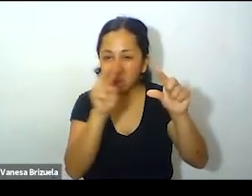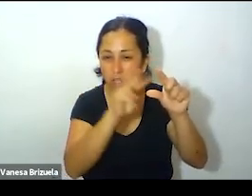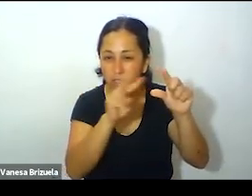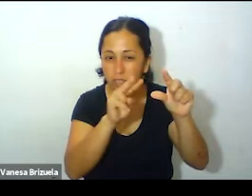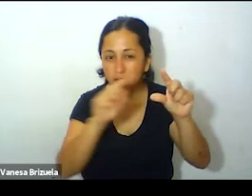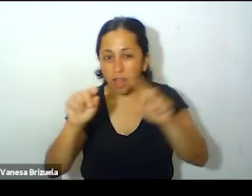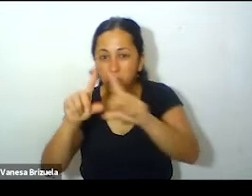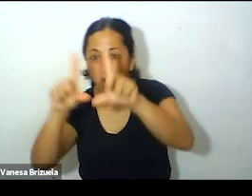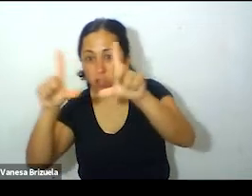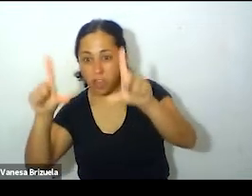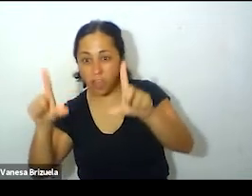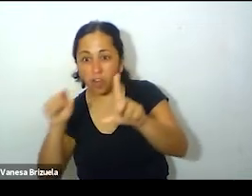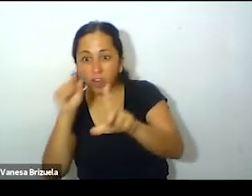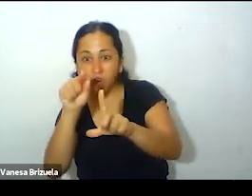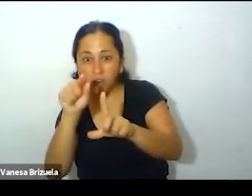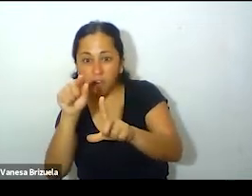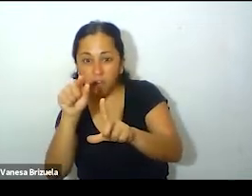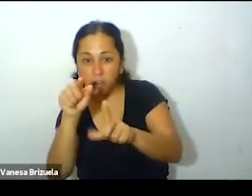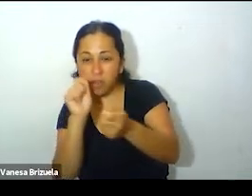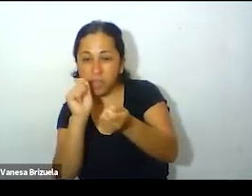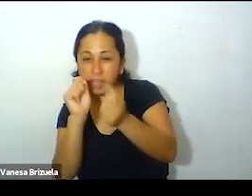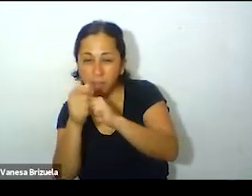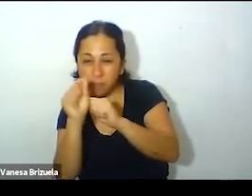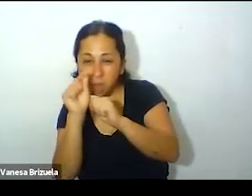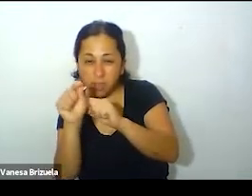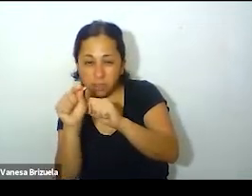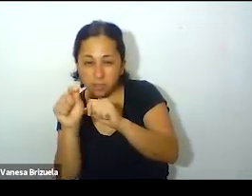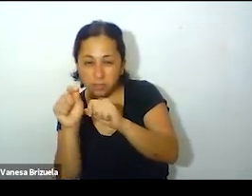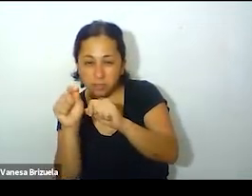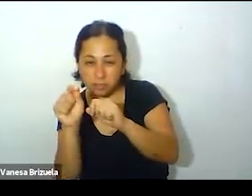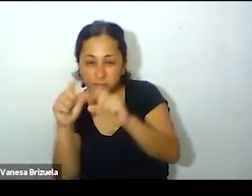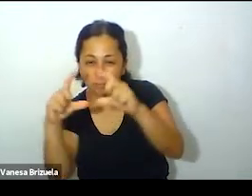editar. Yo acá puedo cambiar